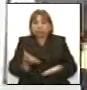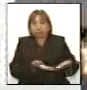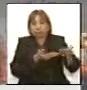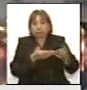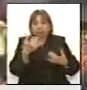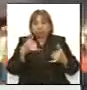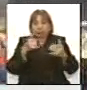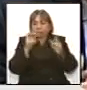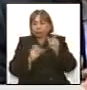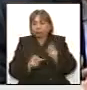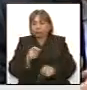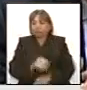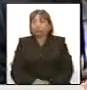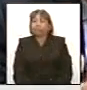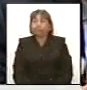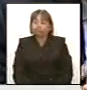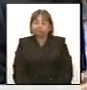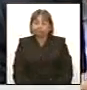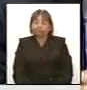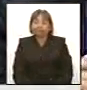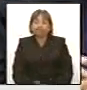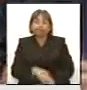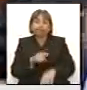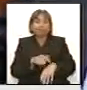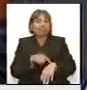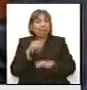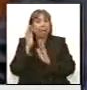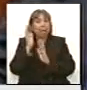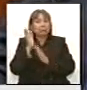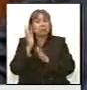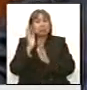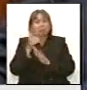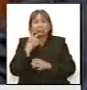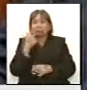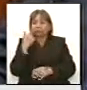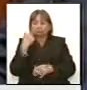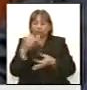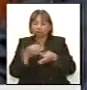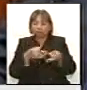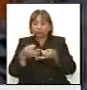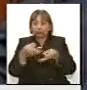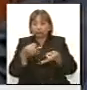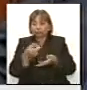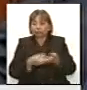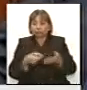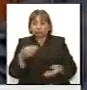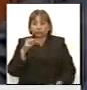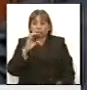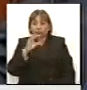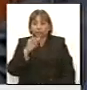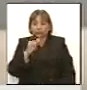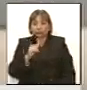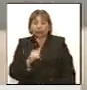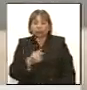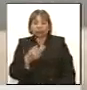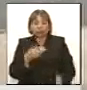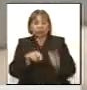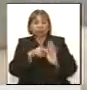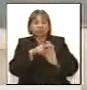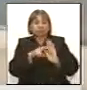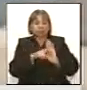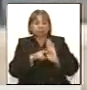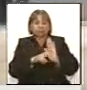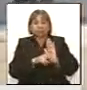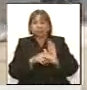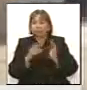participantes. Durante su exposición, el presidente de la Comisión de Presupuesto, Percy Alcalá, explicó que la norma establece medidas en